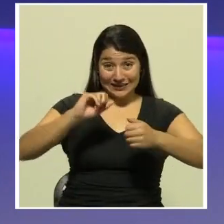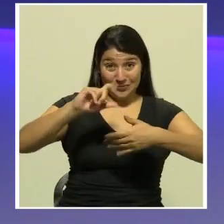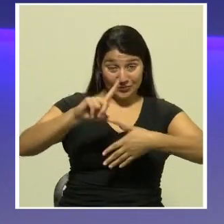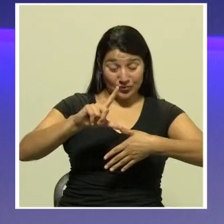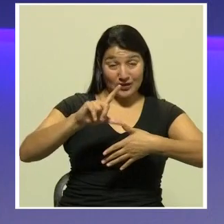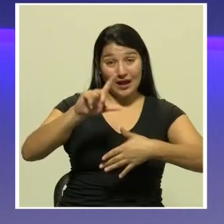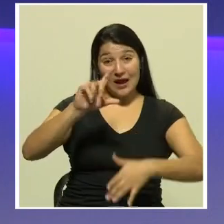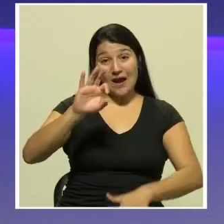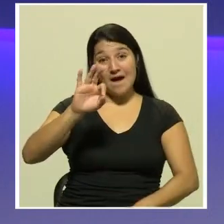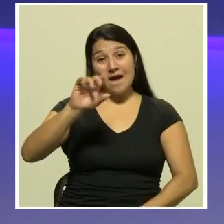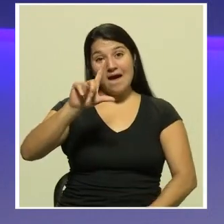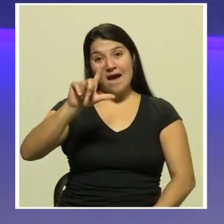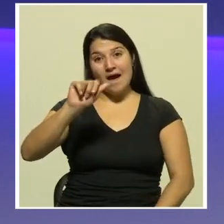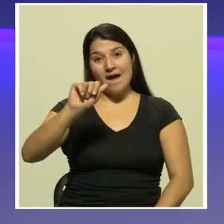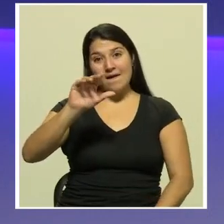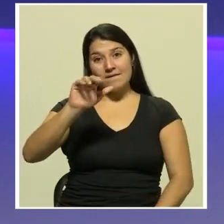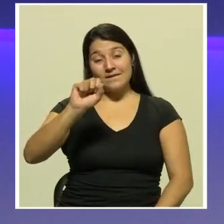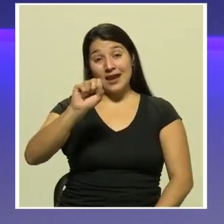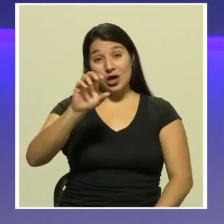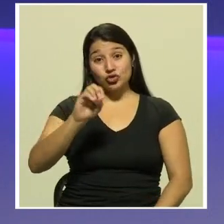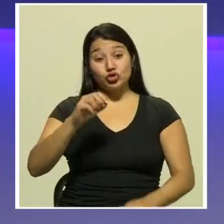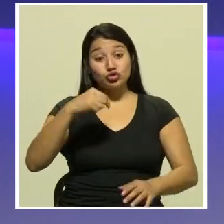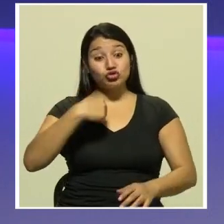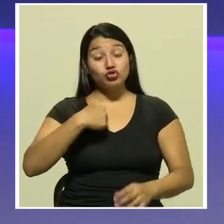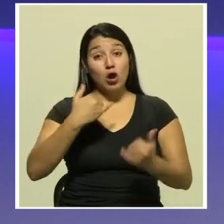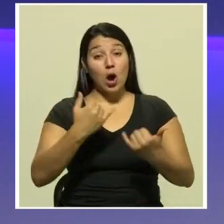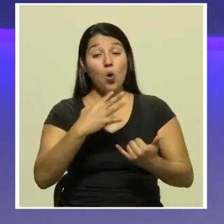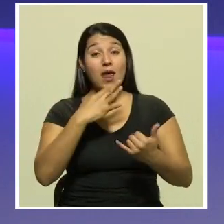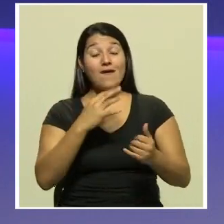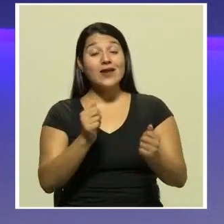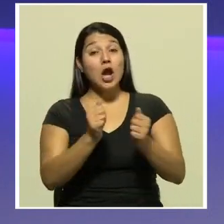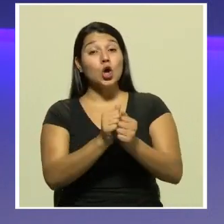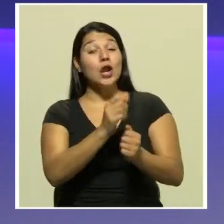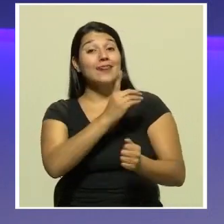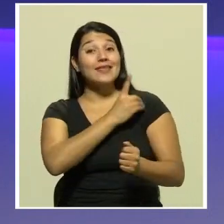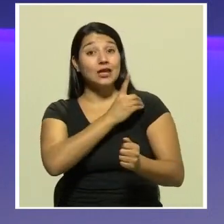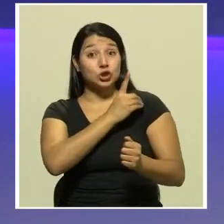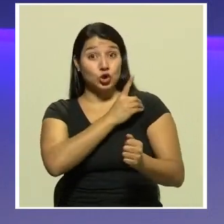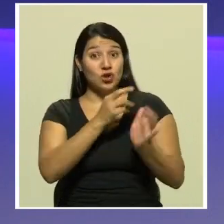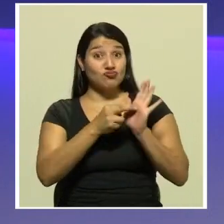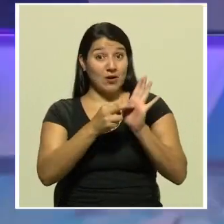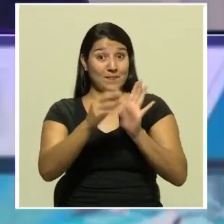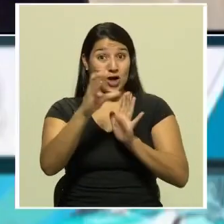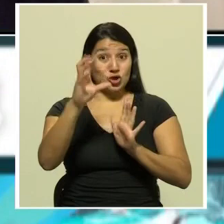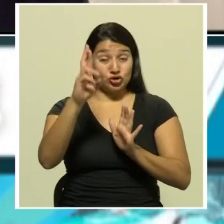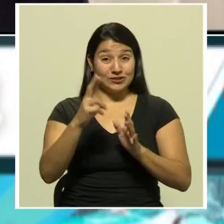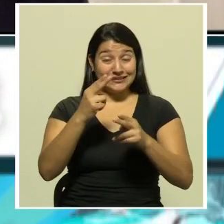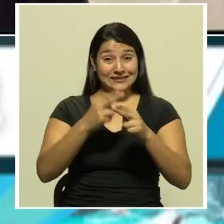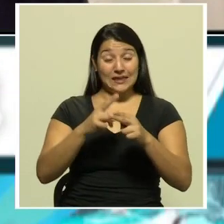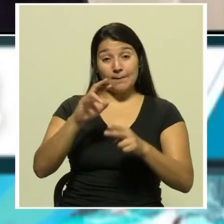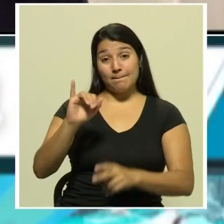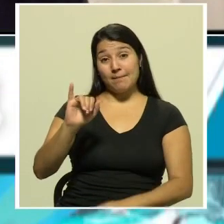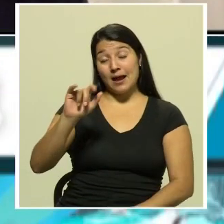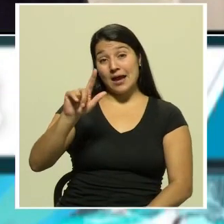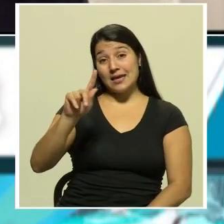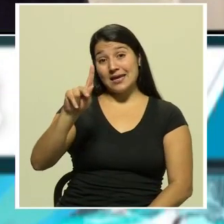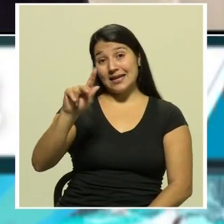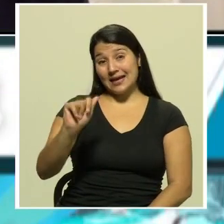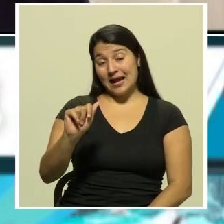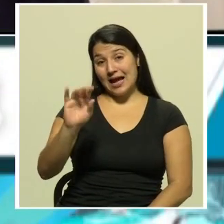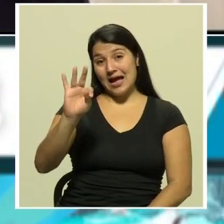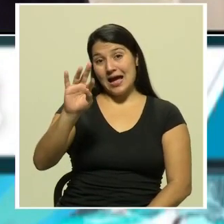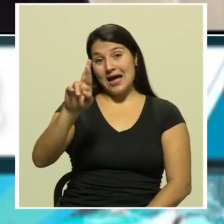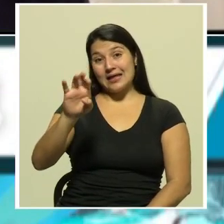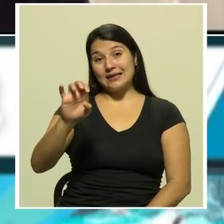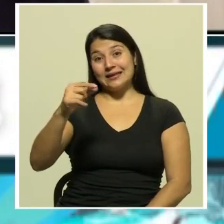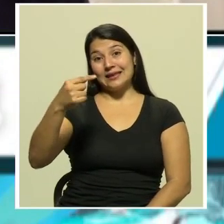ahora con su directora para Costa Rica, la doctora por la Universidad de Salamanca, Ilka Tremiño Sánchez. Buenas noches,